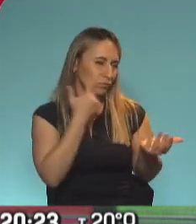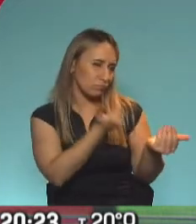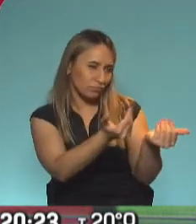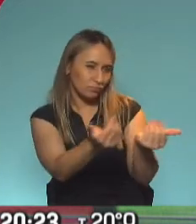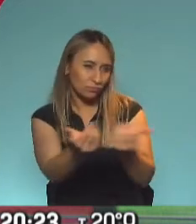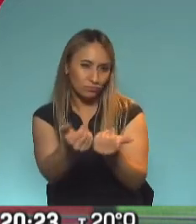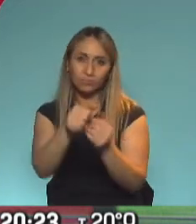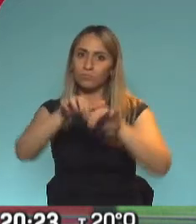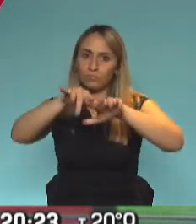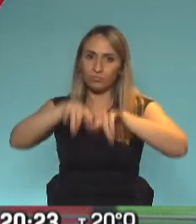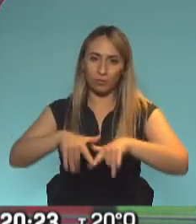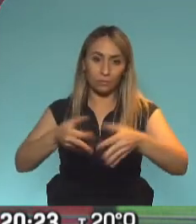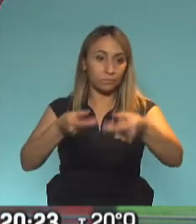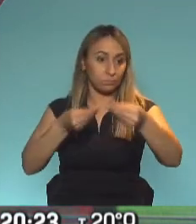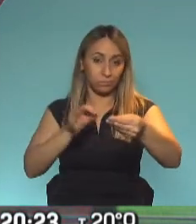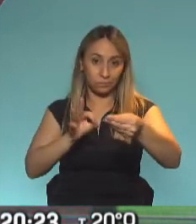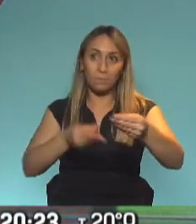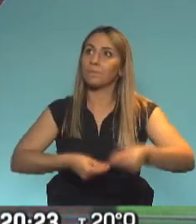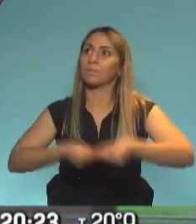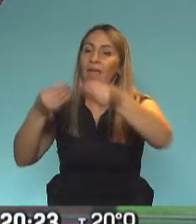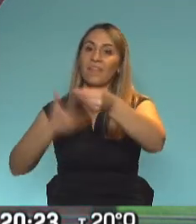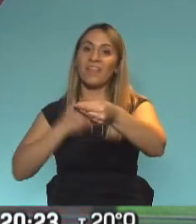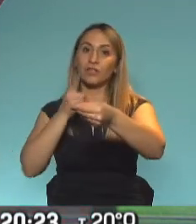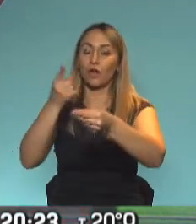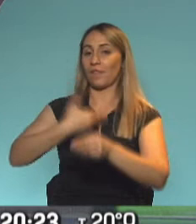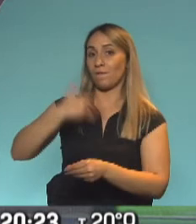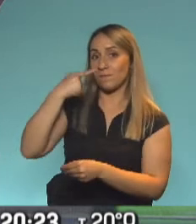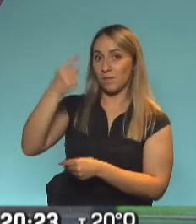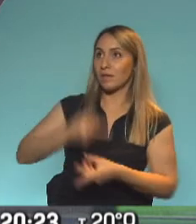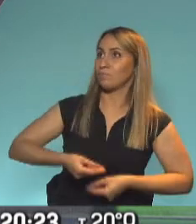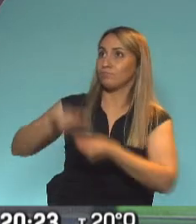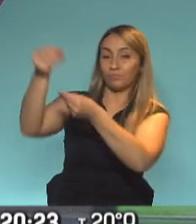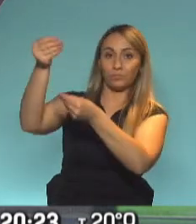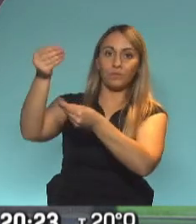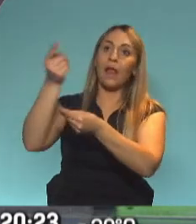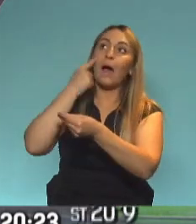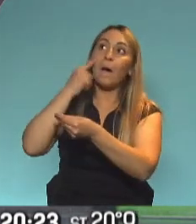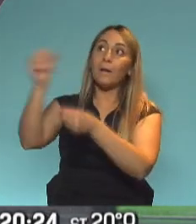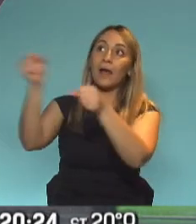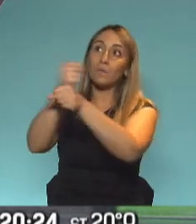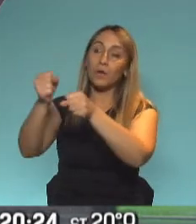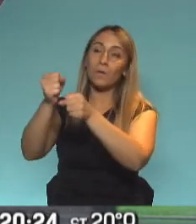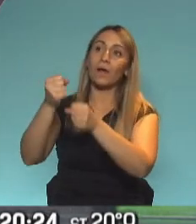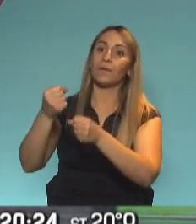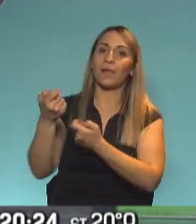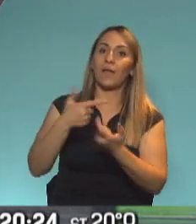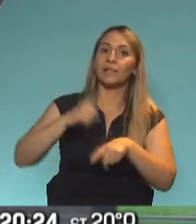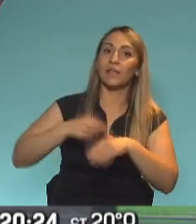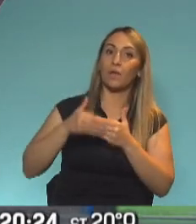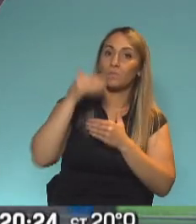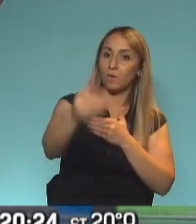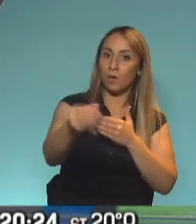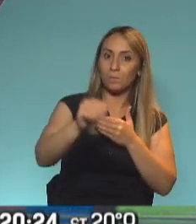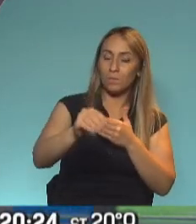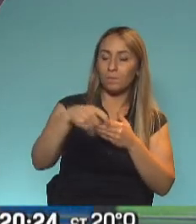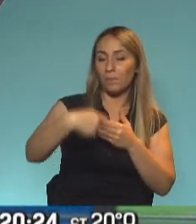organismo para saber cómo se sigue ahora en adelante, si se aprueba este acuerdo de facilidades extendidas o no. Y por su parte, el Poder Ejecutivo lo que va a hacer ahora es enviar